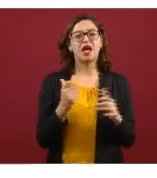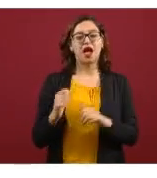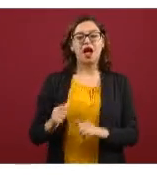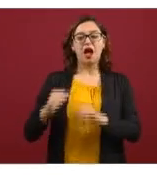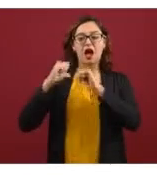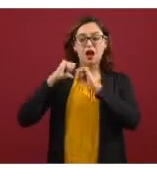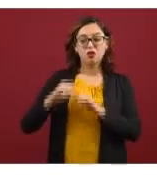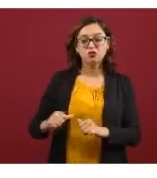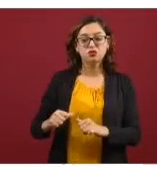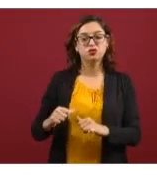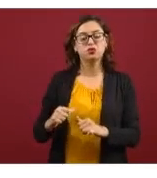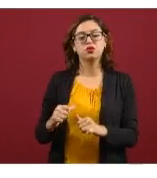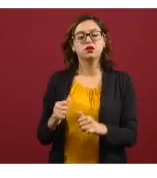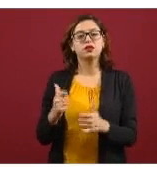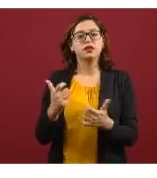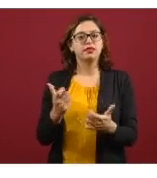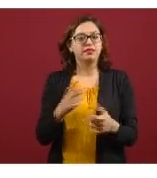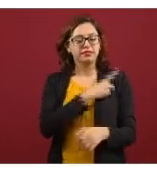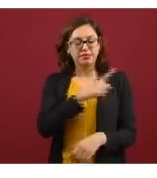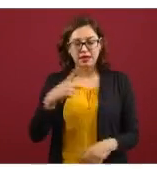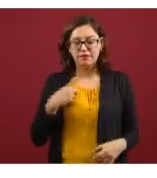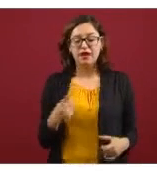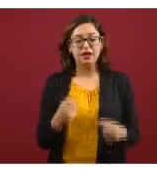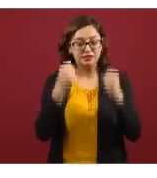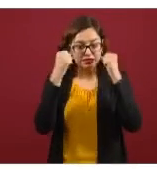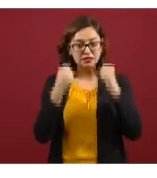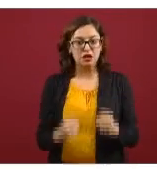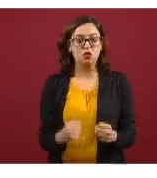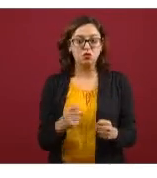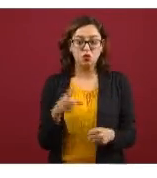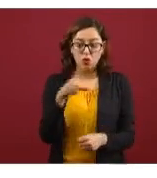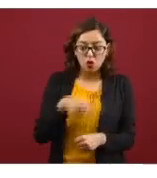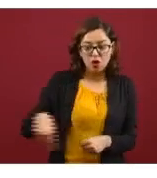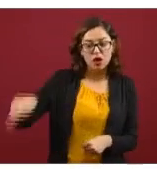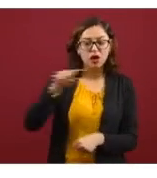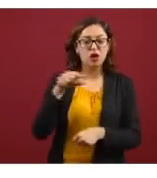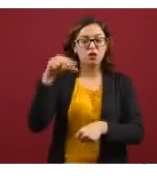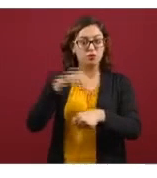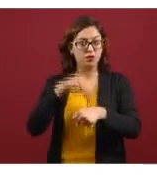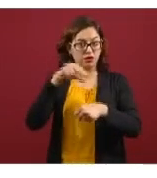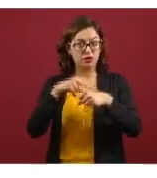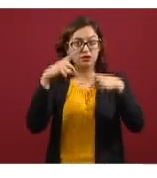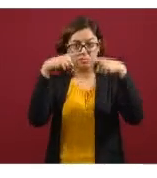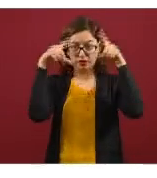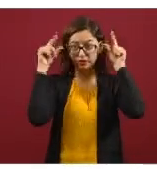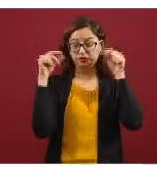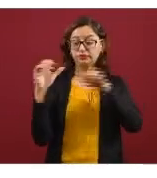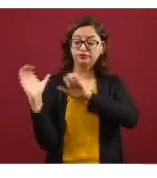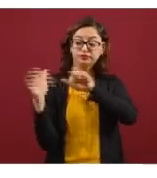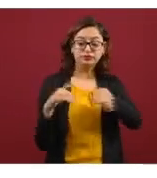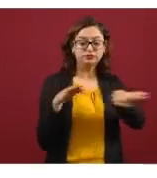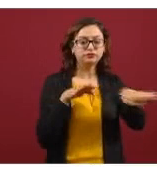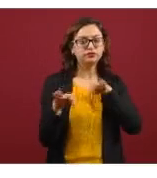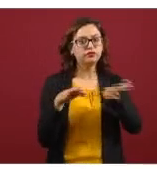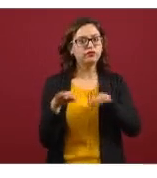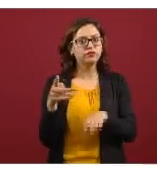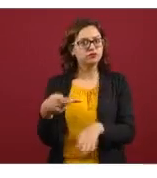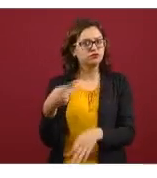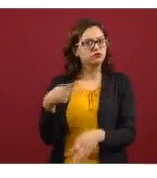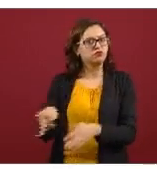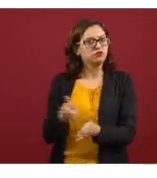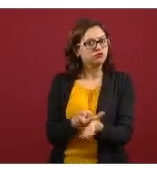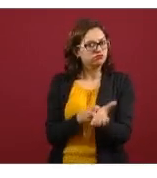de Salud de garantizar a estos médicos y enfermeras el ejercicio pleno de su